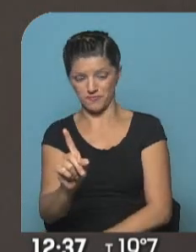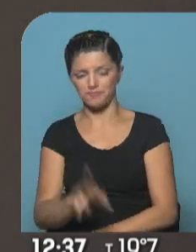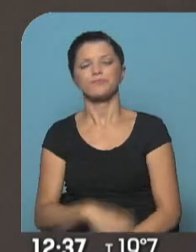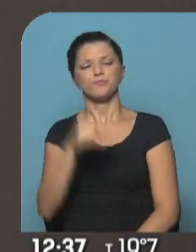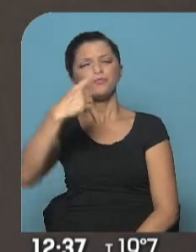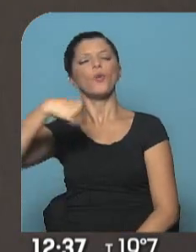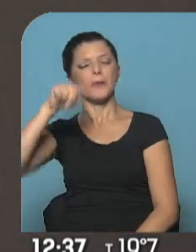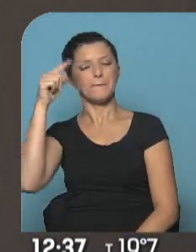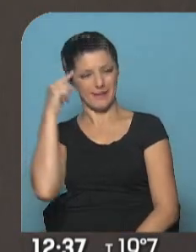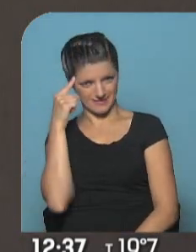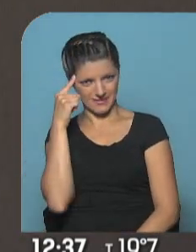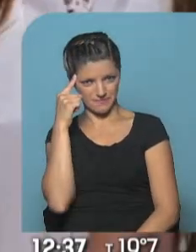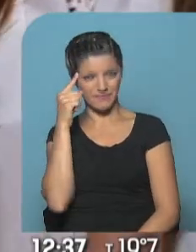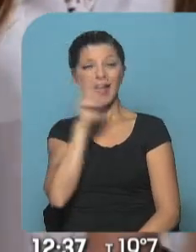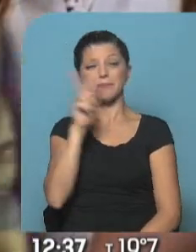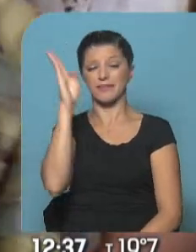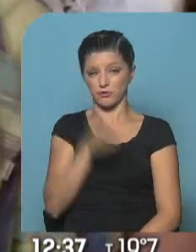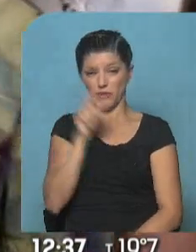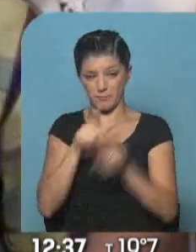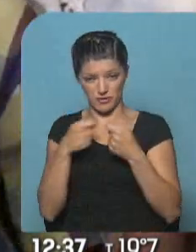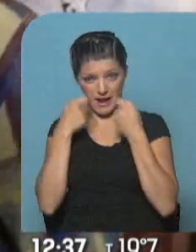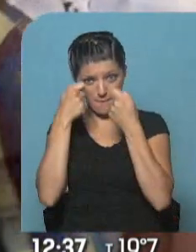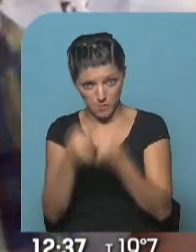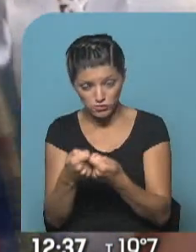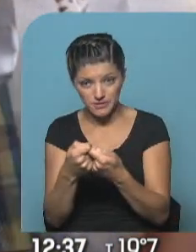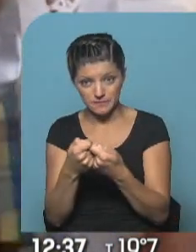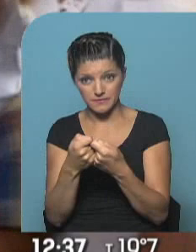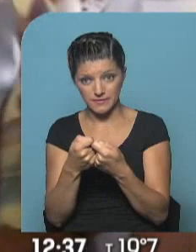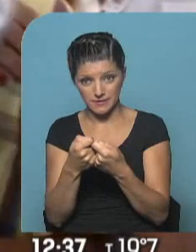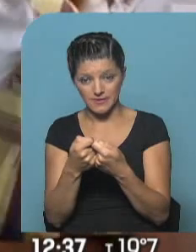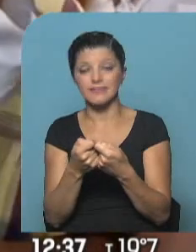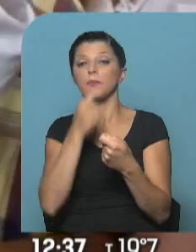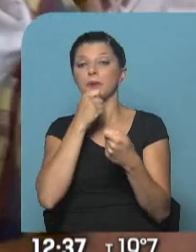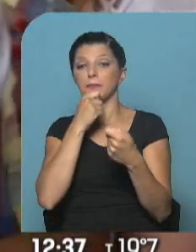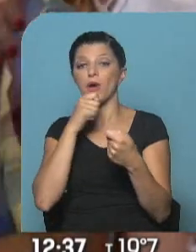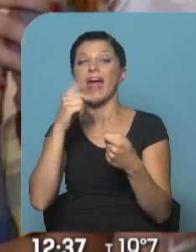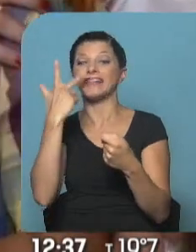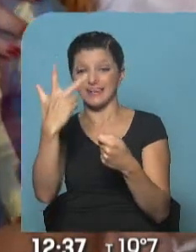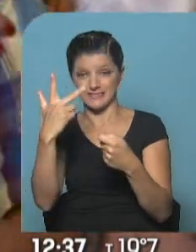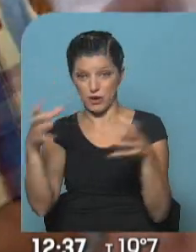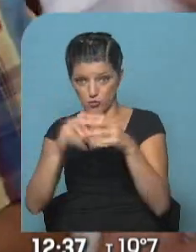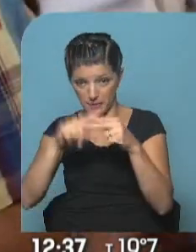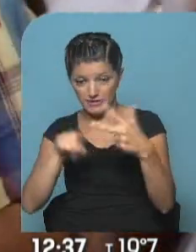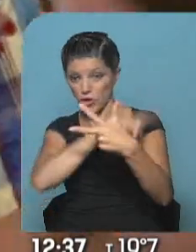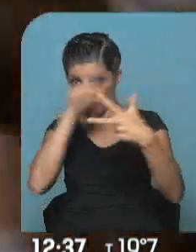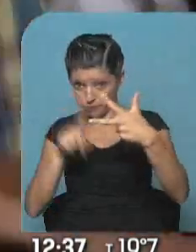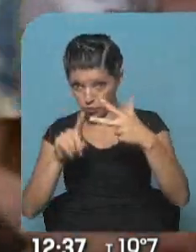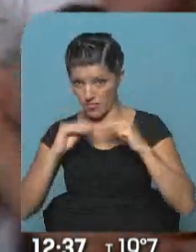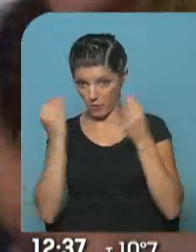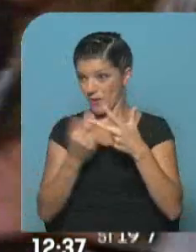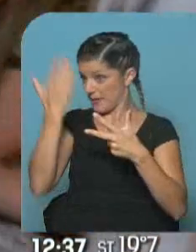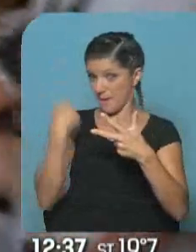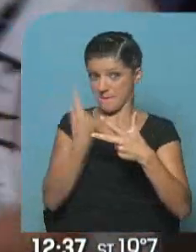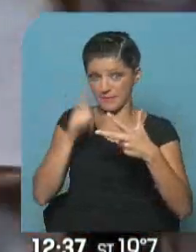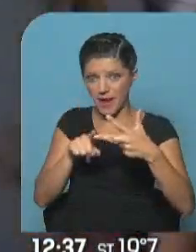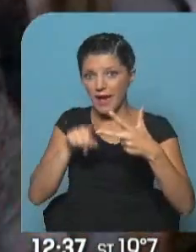gran sorpresa ahí también, donde fallaron las encuestas, es que en la tercera fuerza obtuvo un 20%. Claro. Y eso es voto que podría haber sacado Guillier,